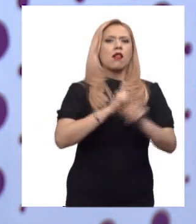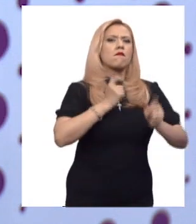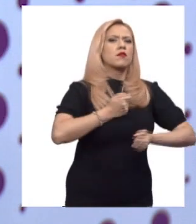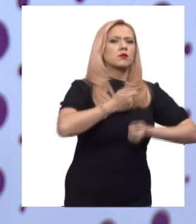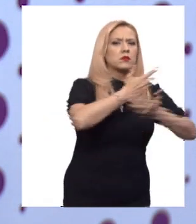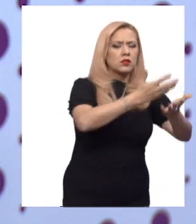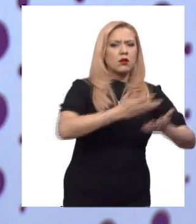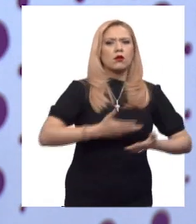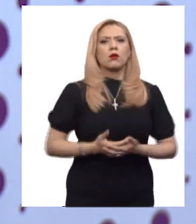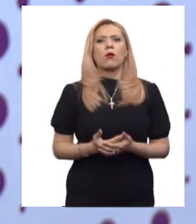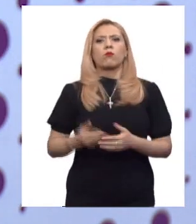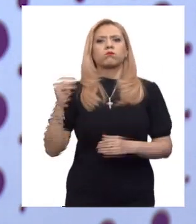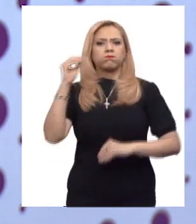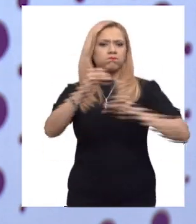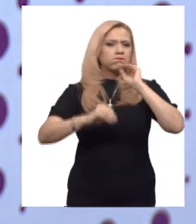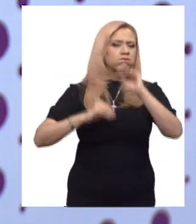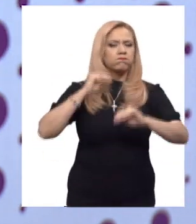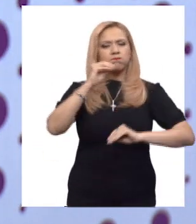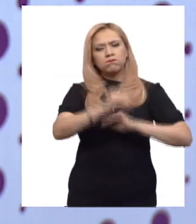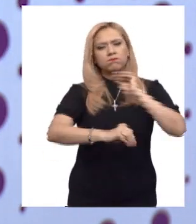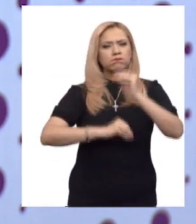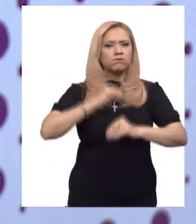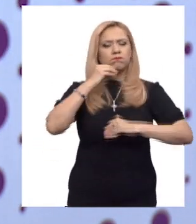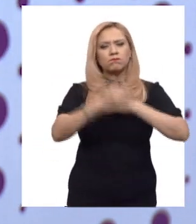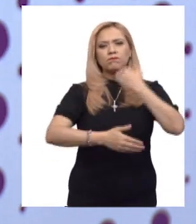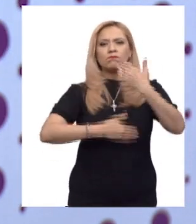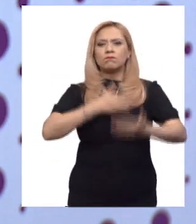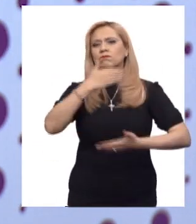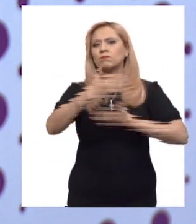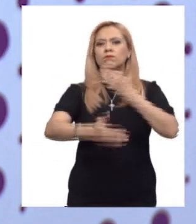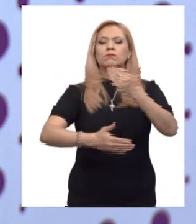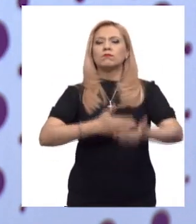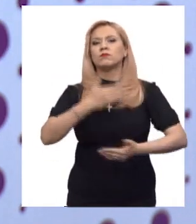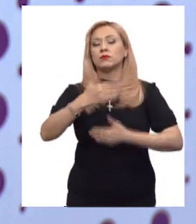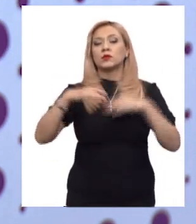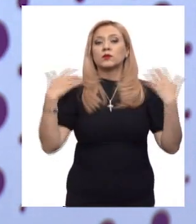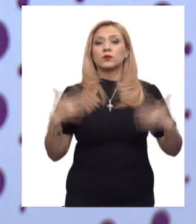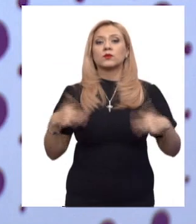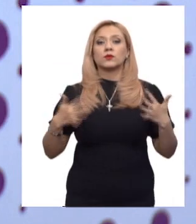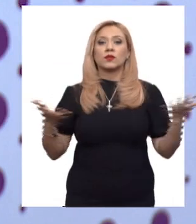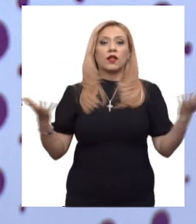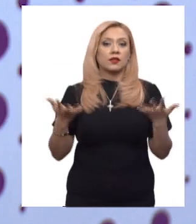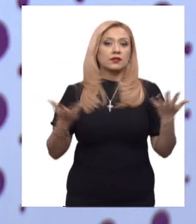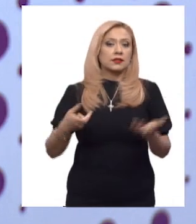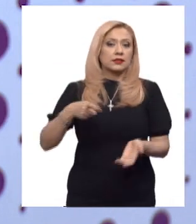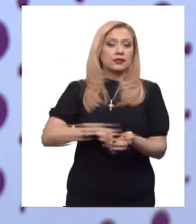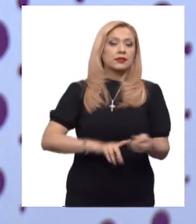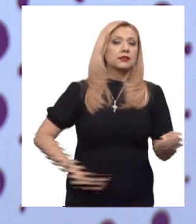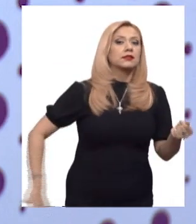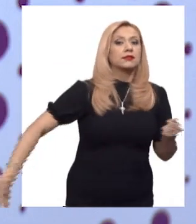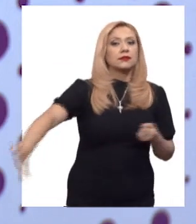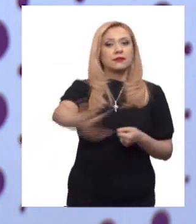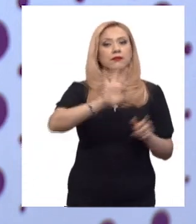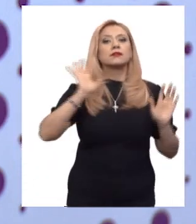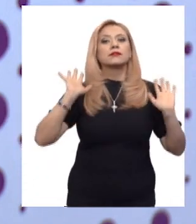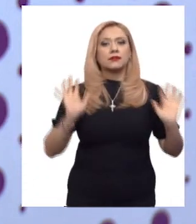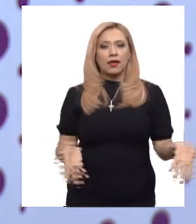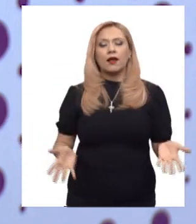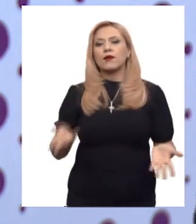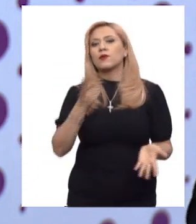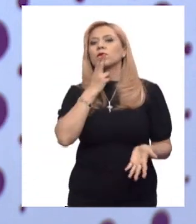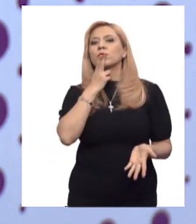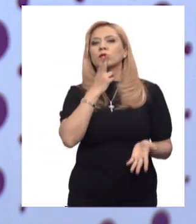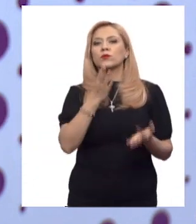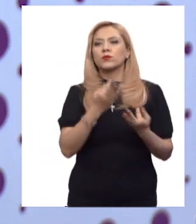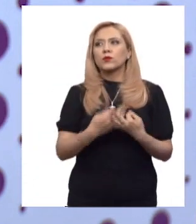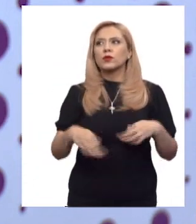ir integrando cada uno de los casos emblemáticos que se ha llevado dentro de la región y que nos nutre muchísimo